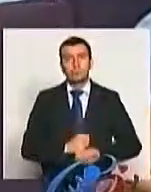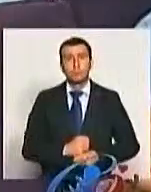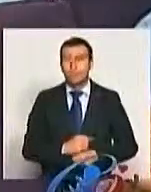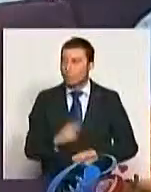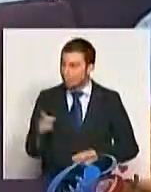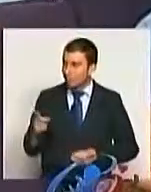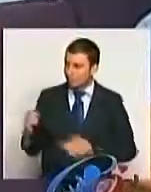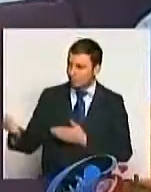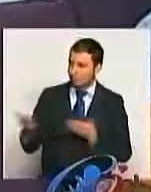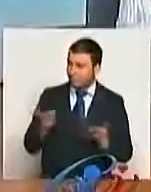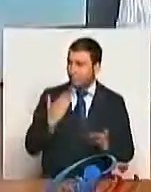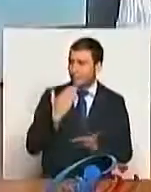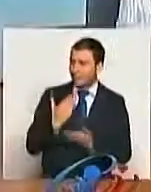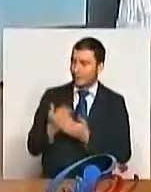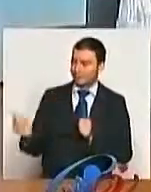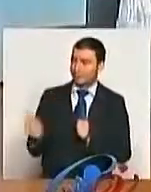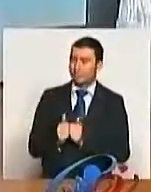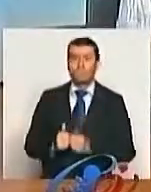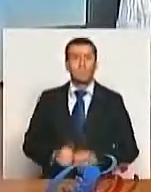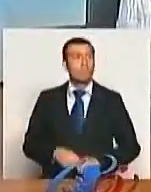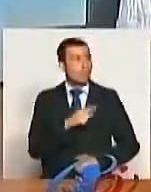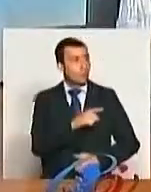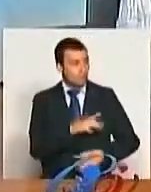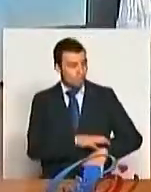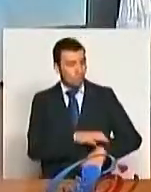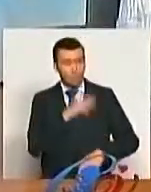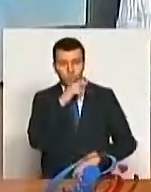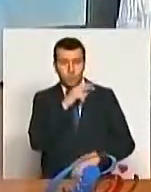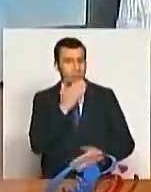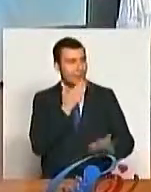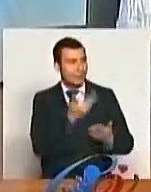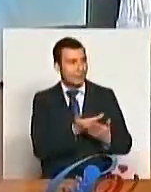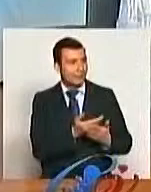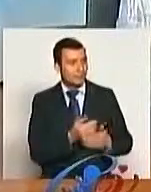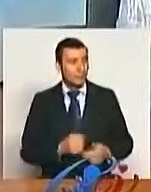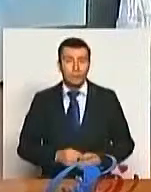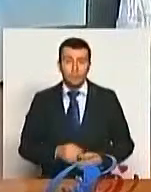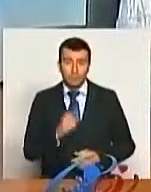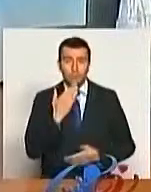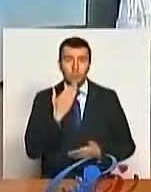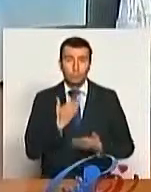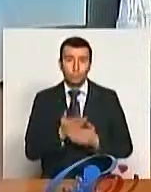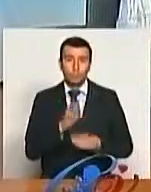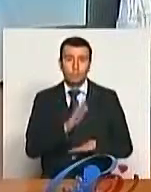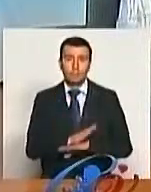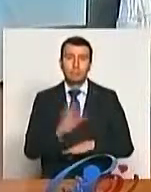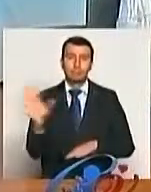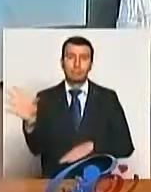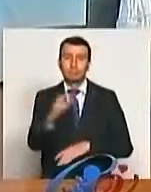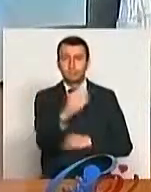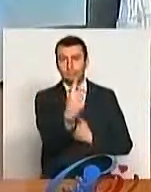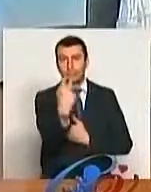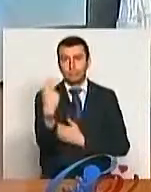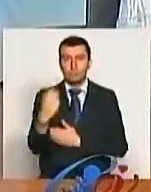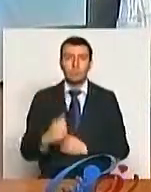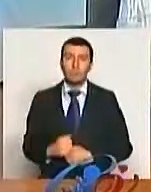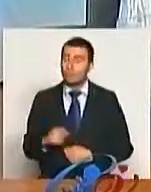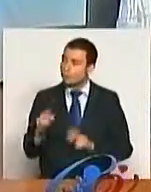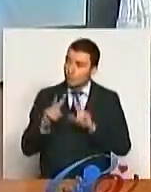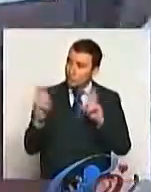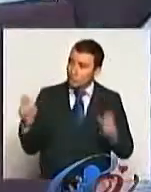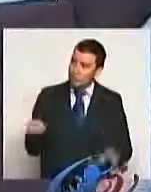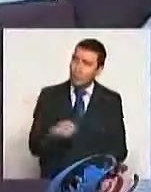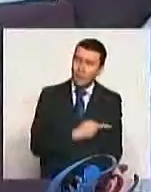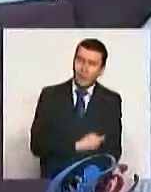muchas gracias por estar con nosotros. Doctor Rojas, muchas gracias y una buena tarde a los televidentes. Bueno, el tema es largo y vamos a tratar